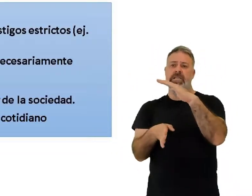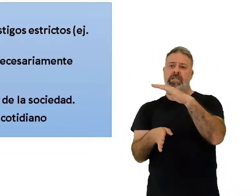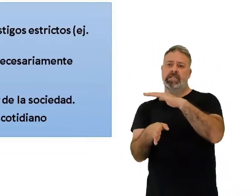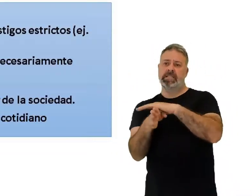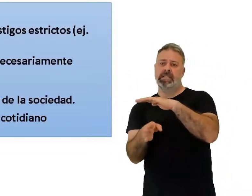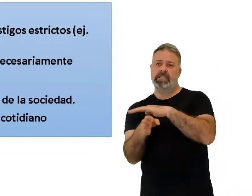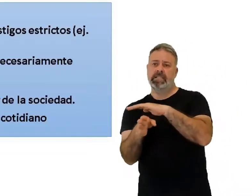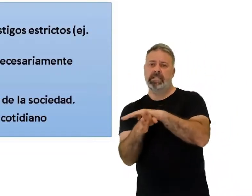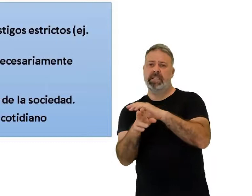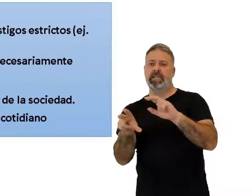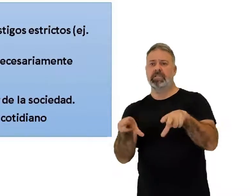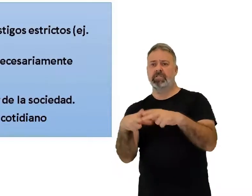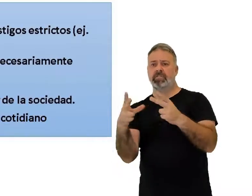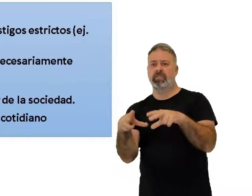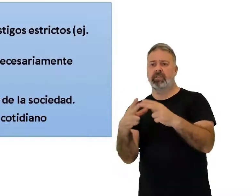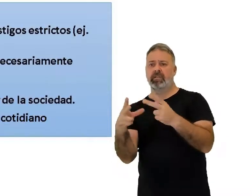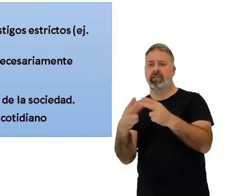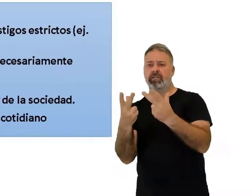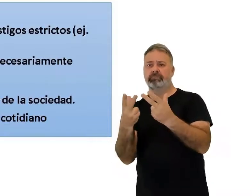sociedad determinada.